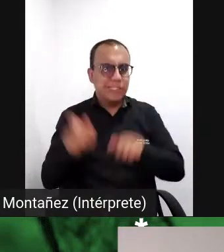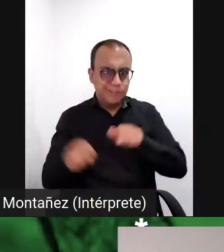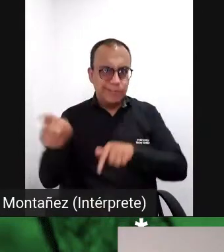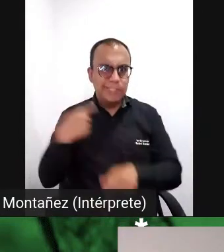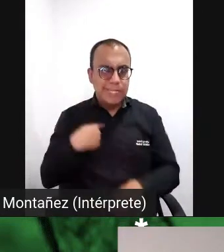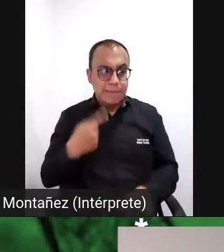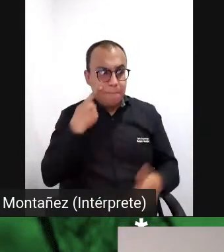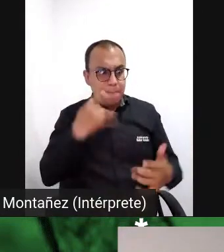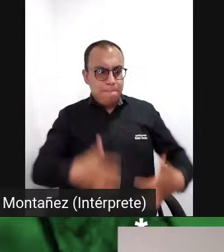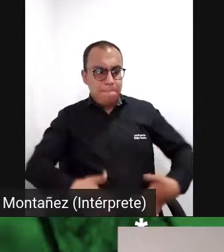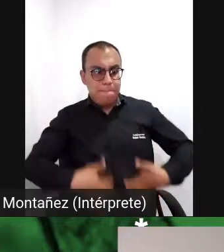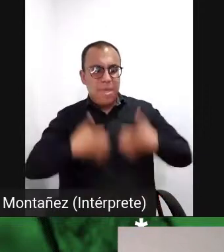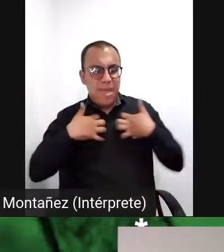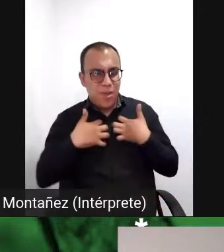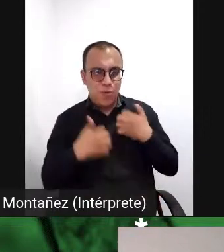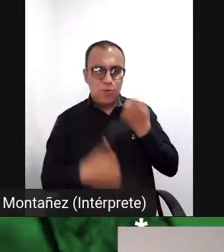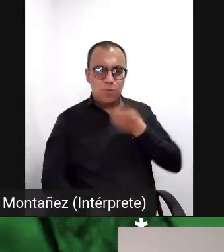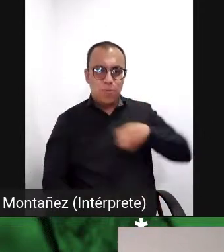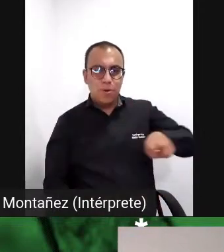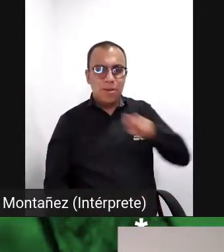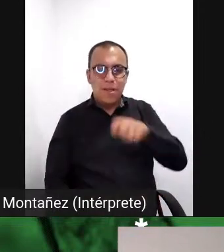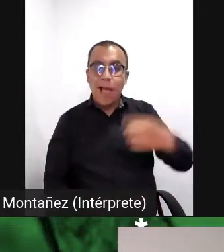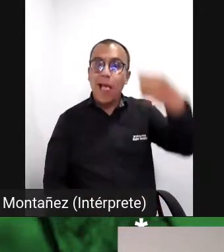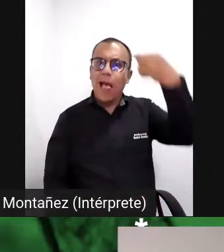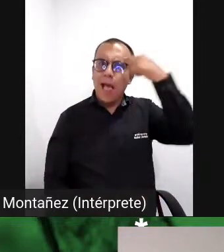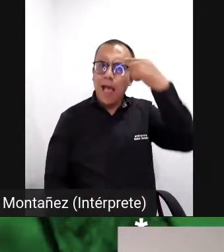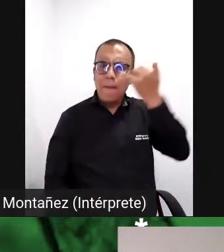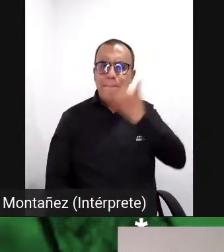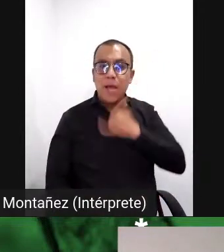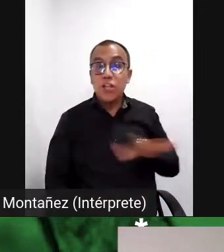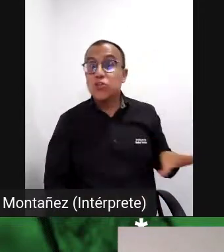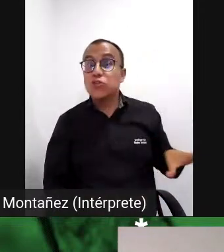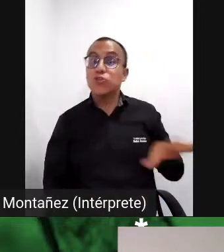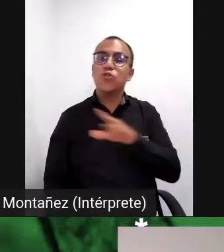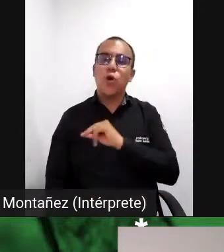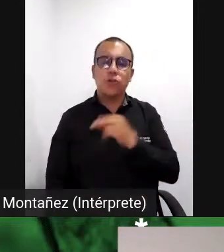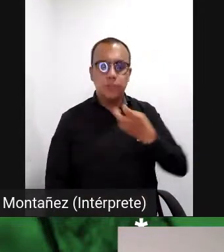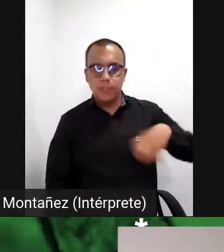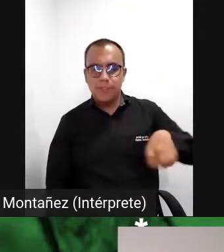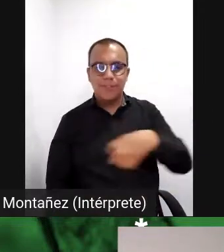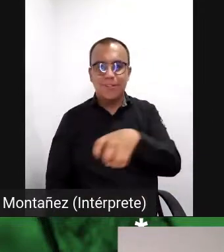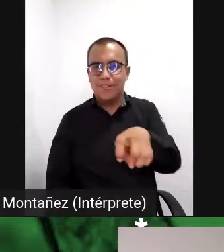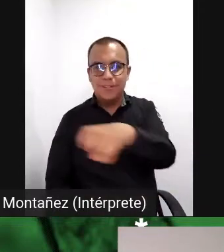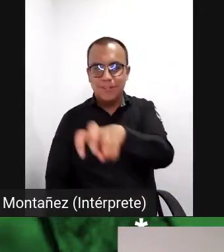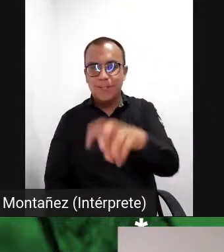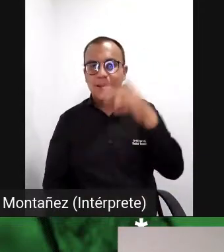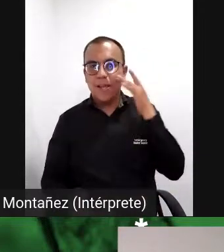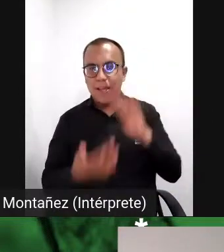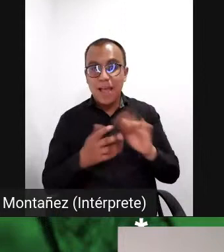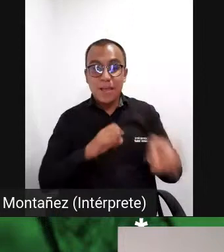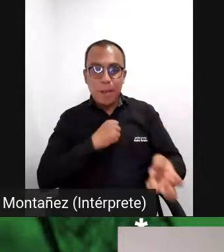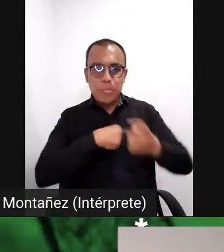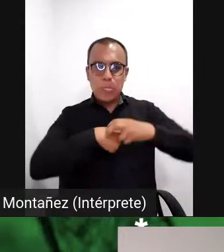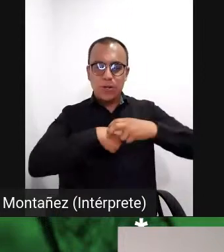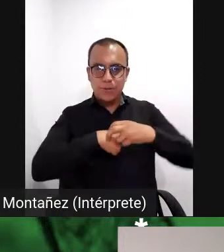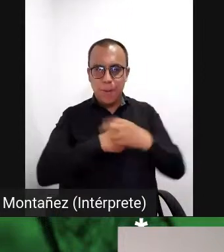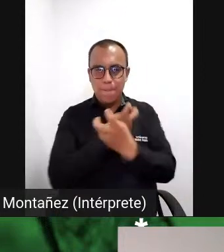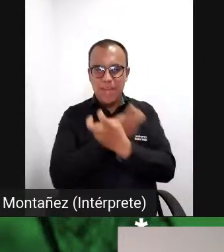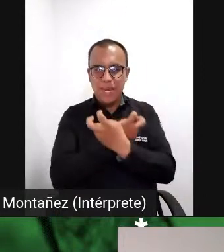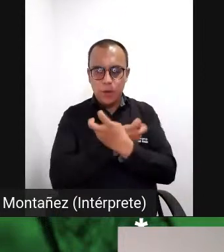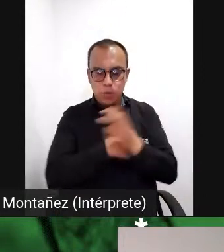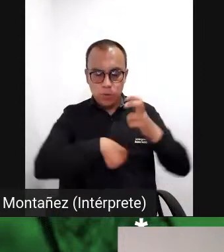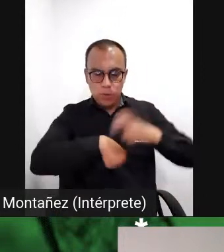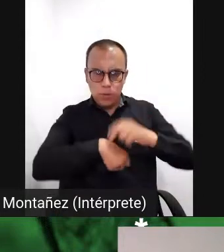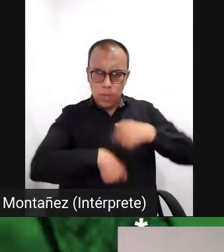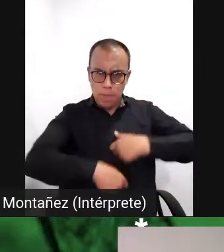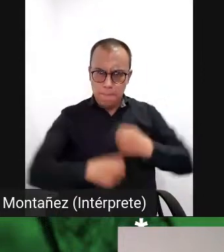tienen miedo por esta creencia errada de que todas las culebras o serpientes son venenosas, y vemos que aquí en Bogotá